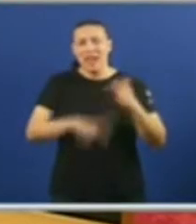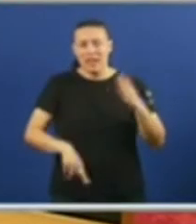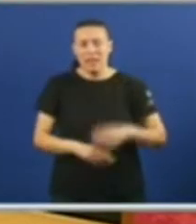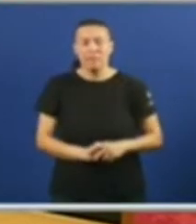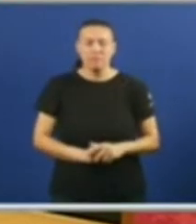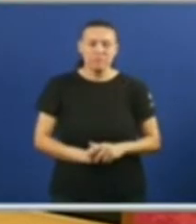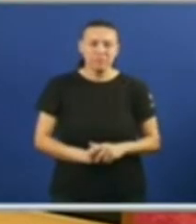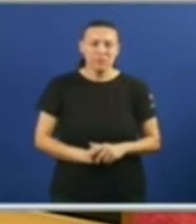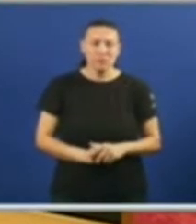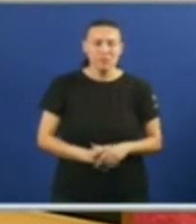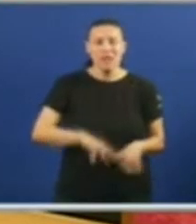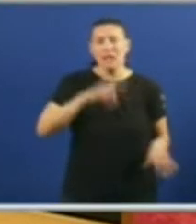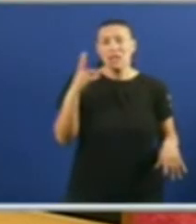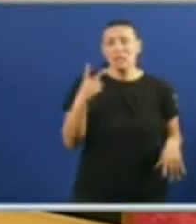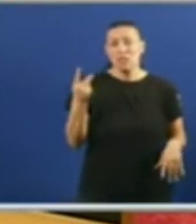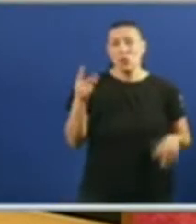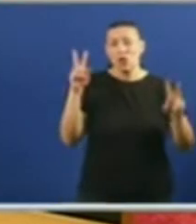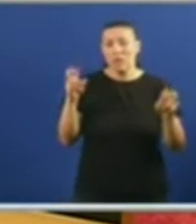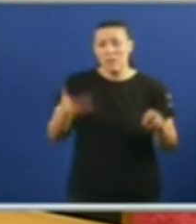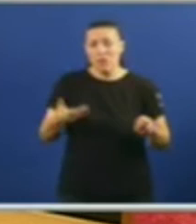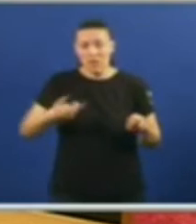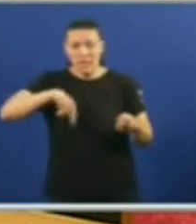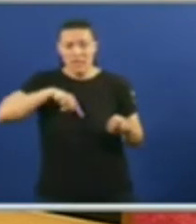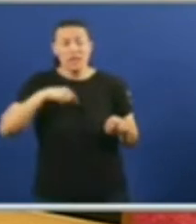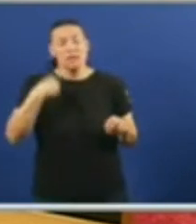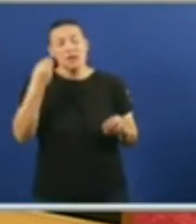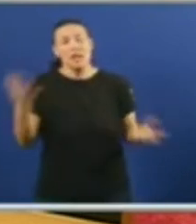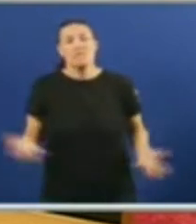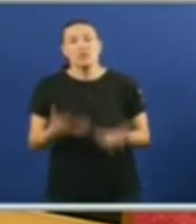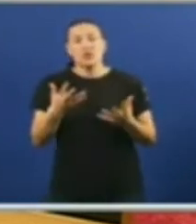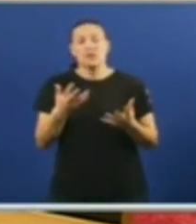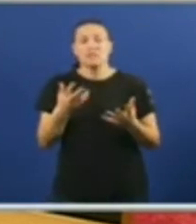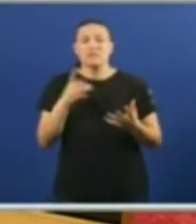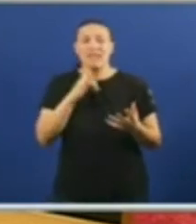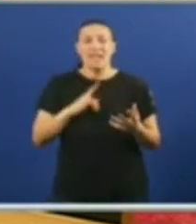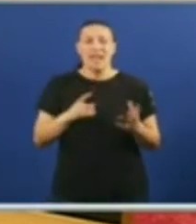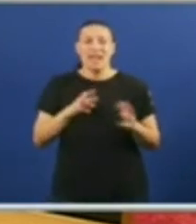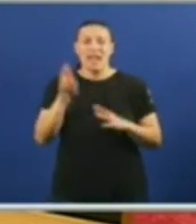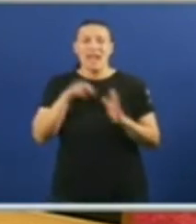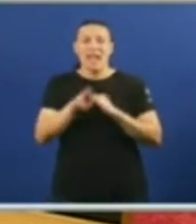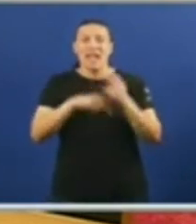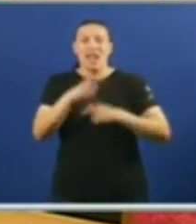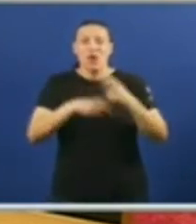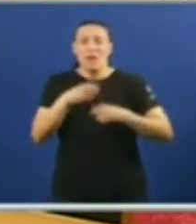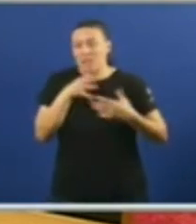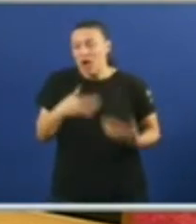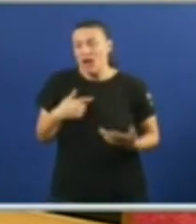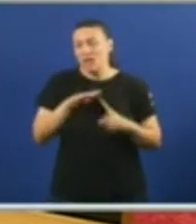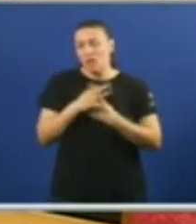Galiza. Un segundo aspecto para nós importante ten que ver co impulso ás renovables. Estamos nun momento de